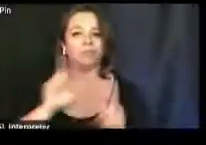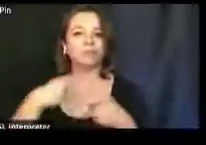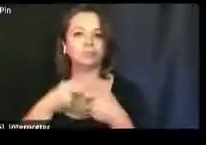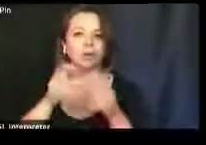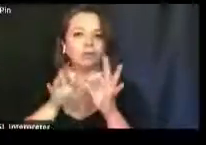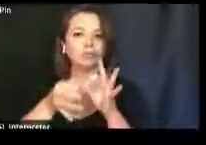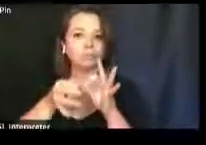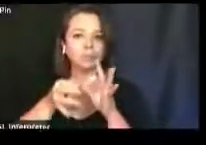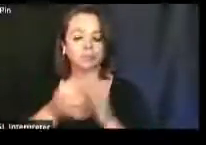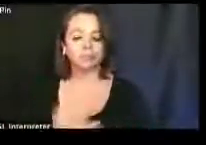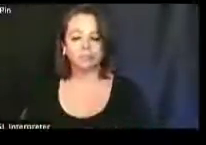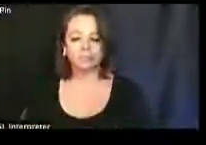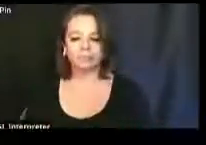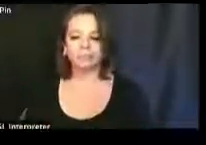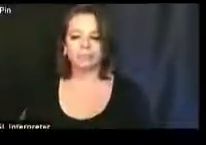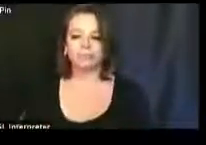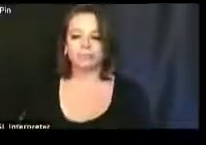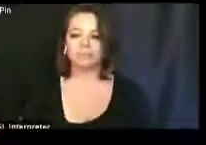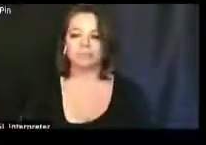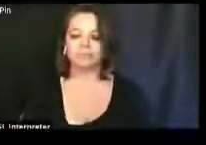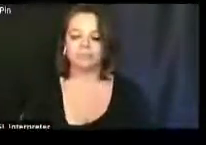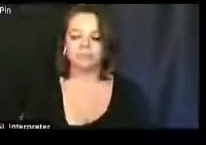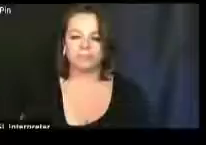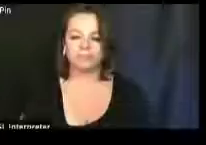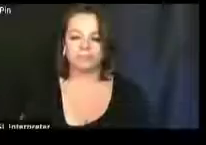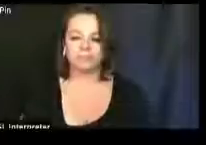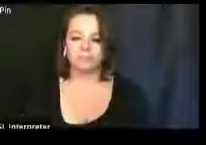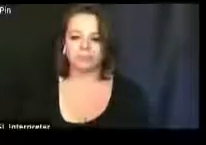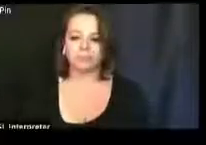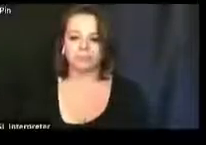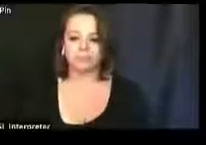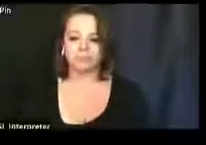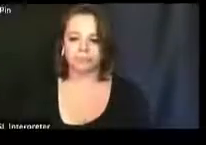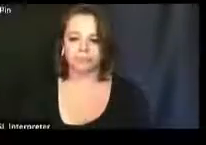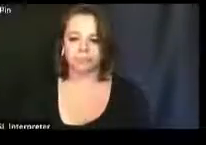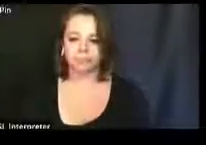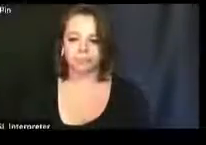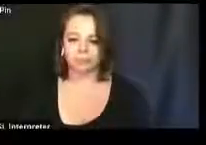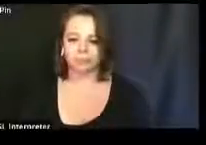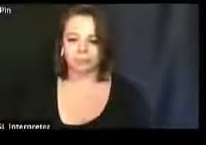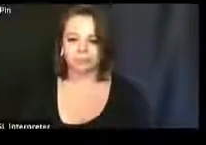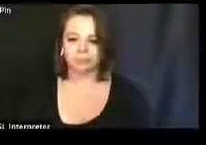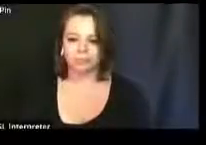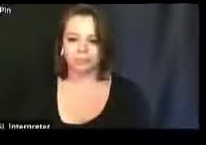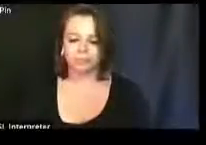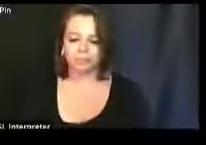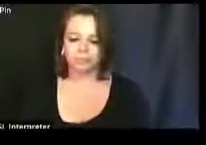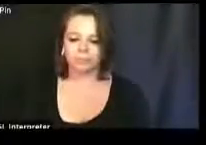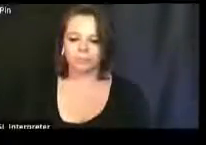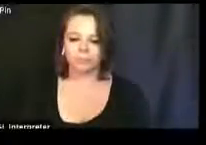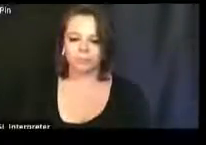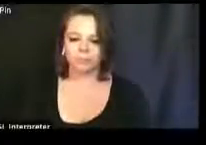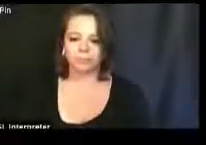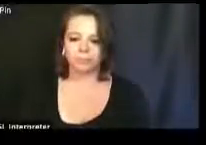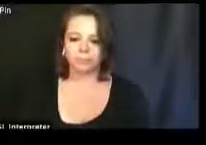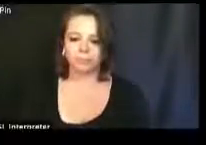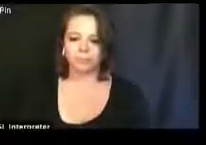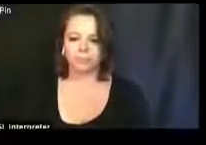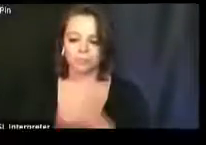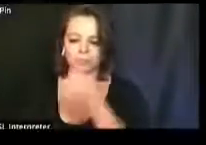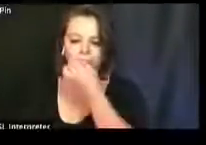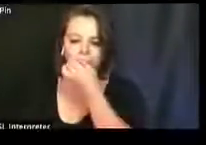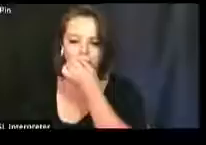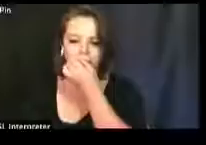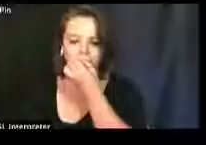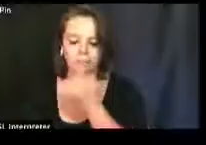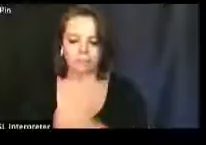Thank you. Bienvenidos a la sesión de aportaciones del público. Por favor, use el botón para alzar la mano que está